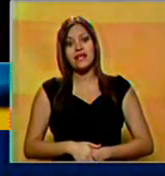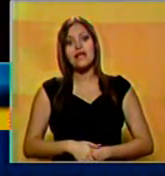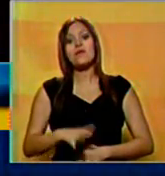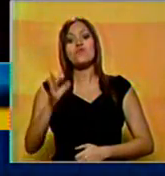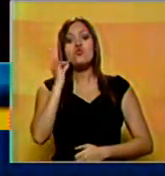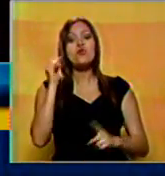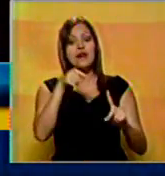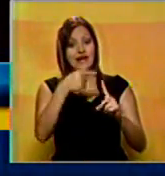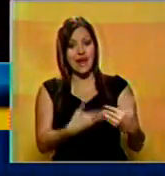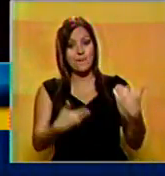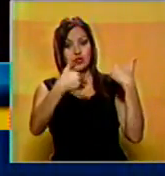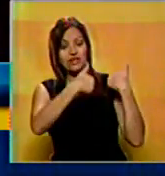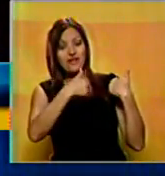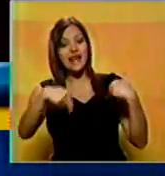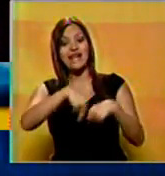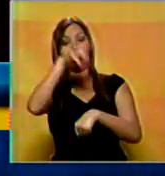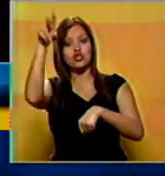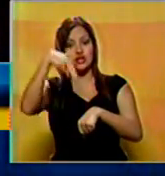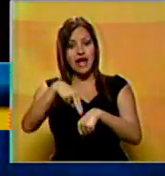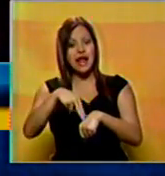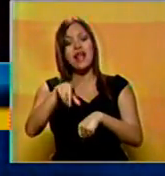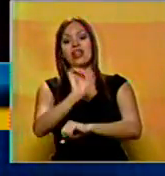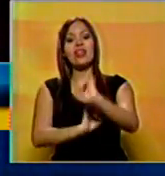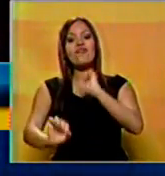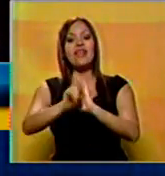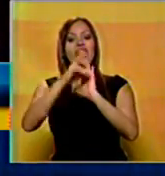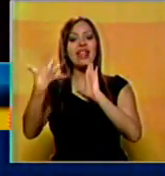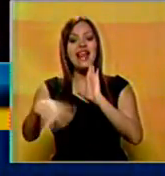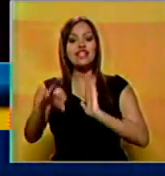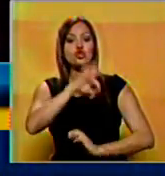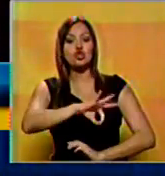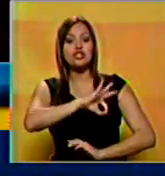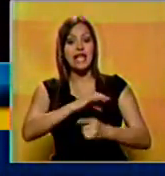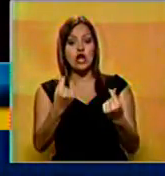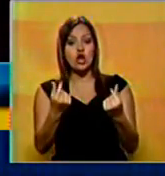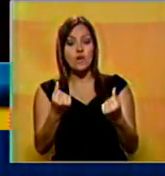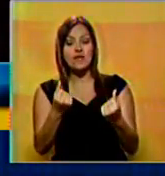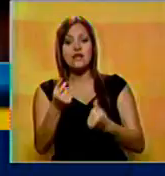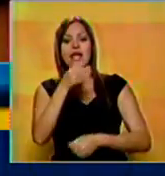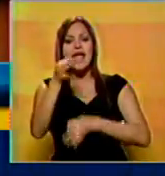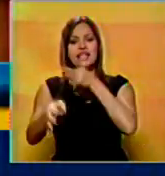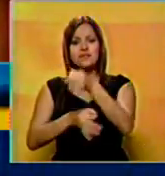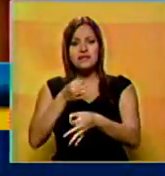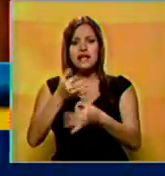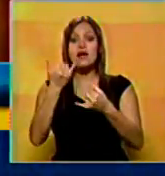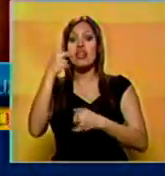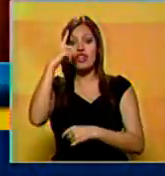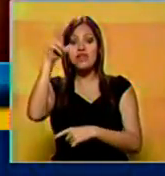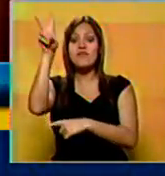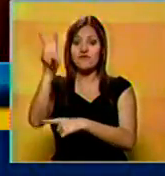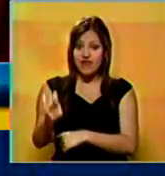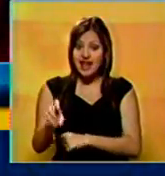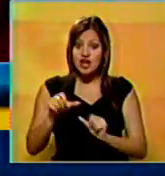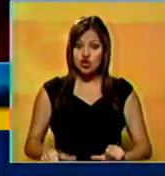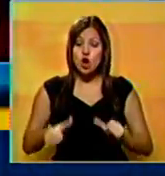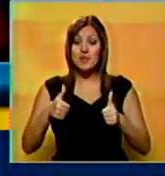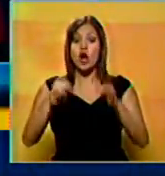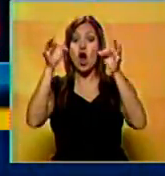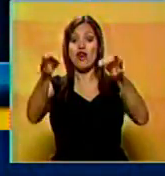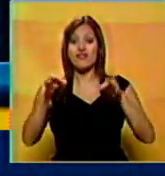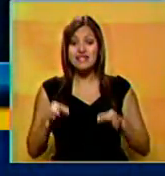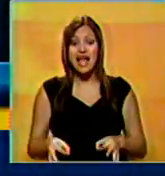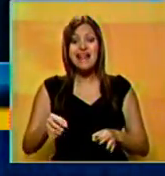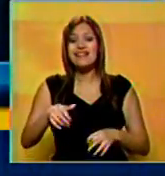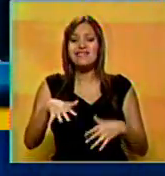Tarazón, Superintendente Nacional para la Defensa de los Derechos Socioeconómicos, informó que será este viernes cuando arranque formalmente